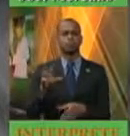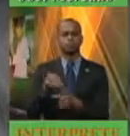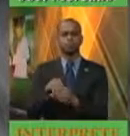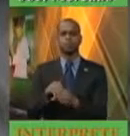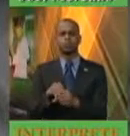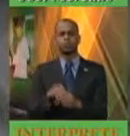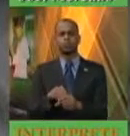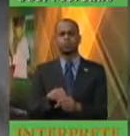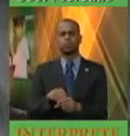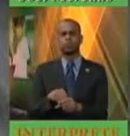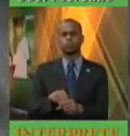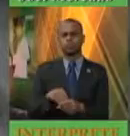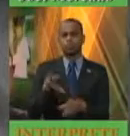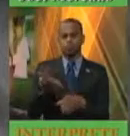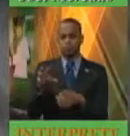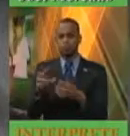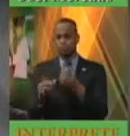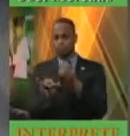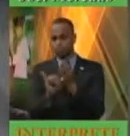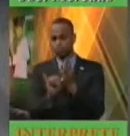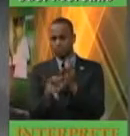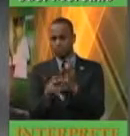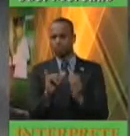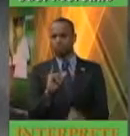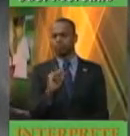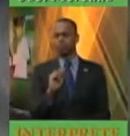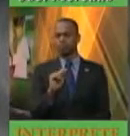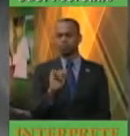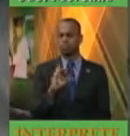de 7 sábados cada uno, un curso especializado